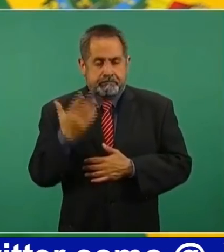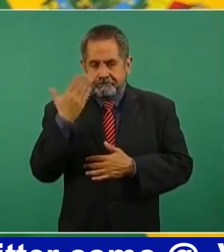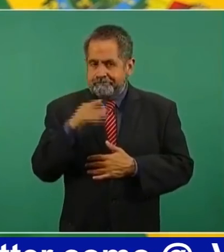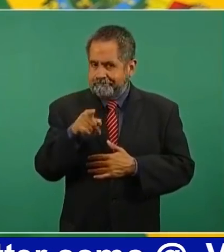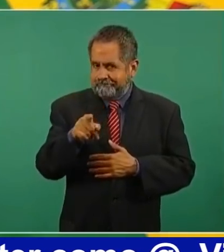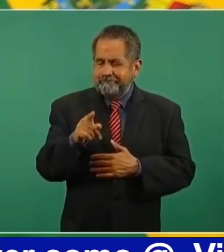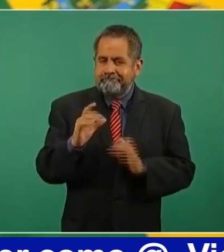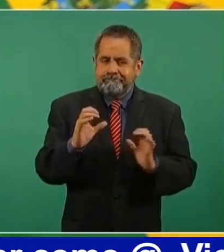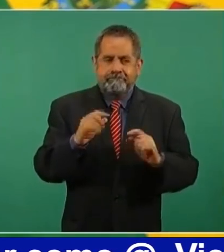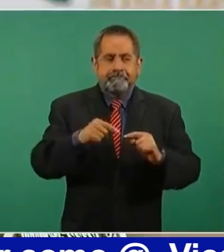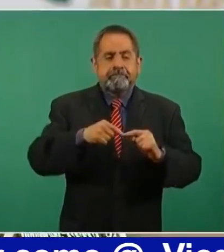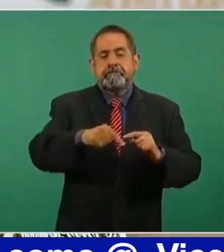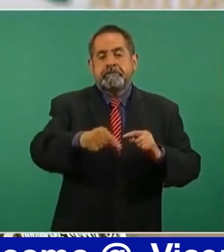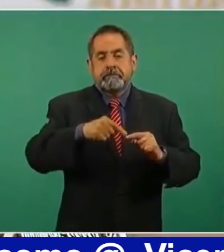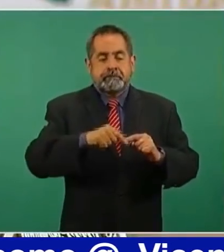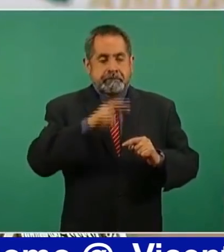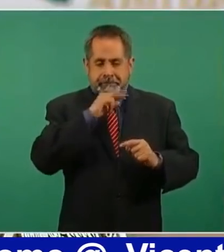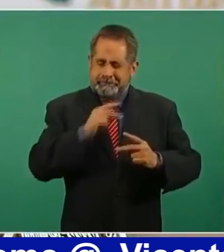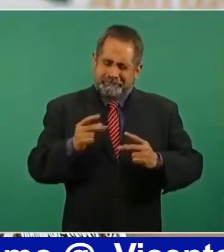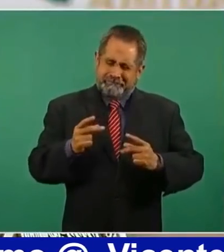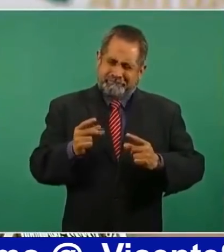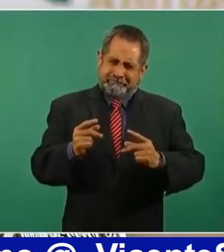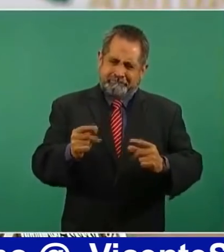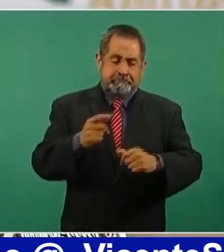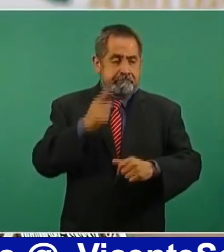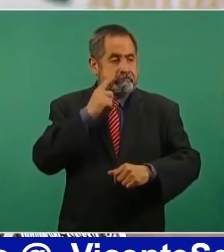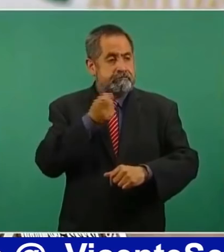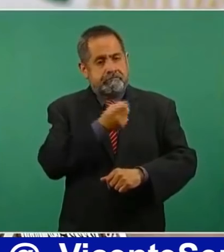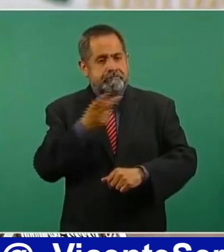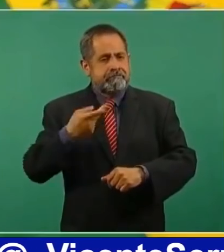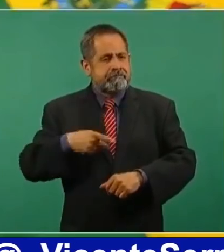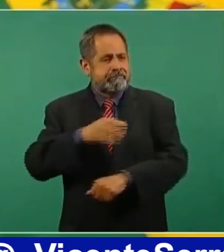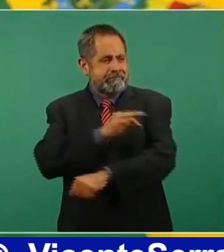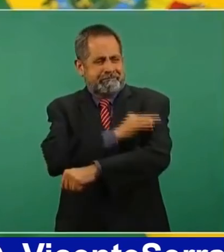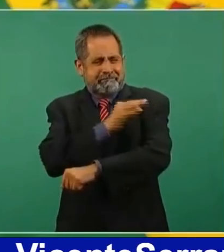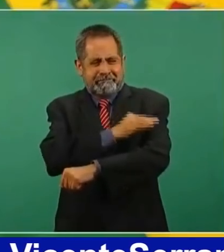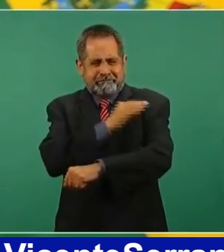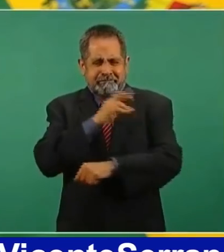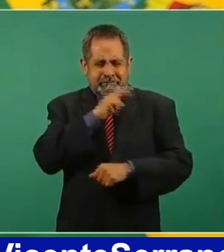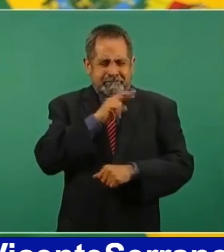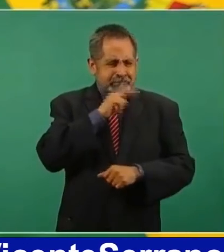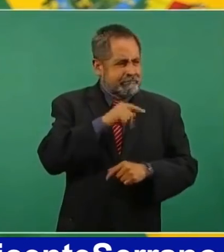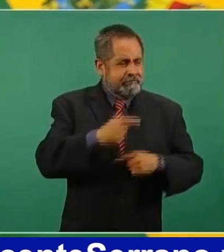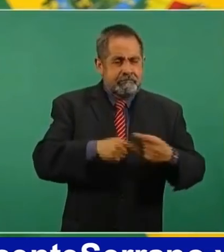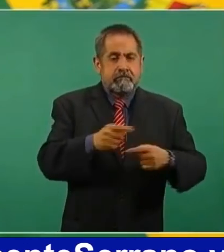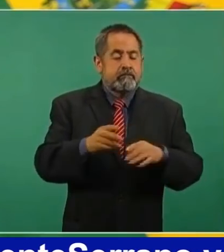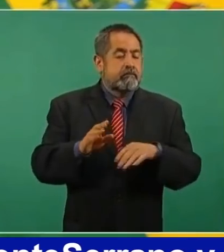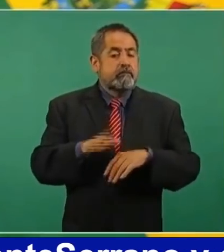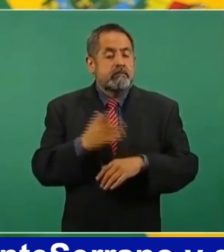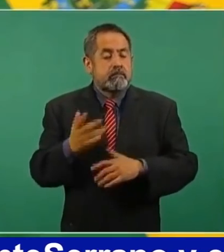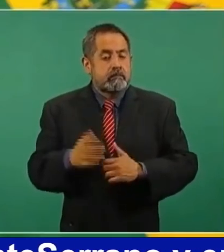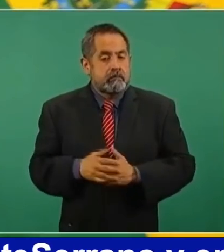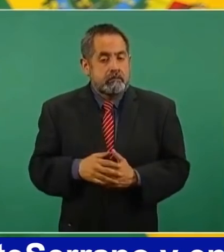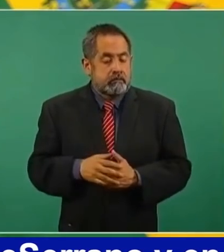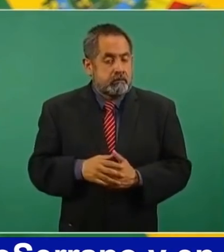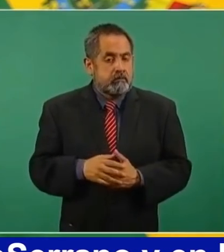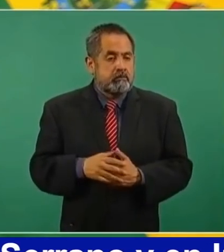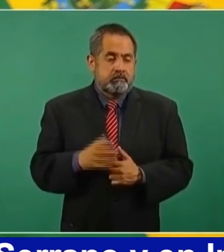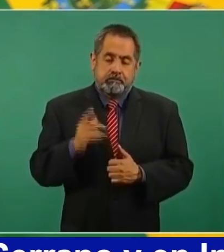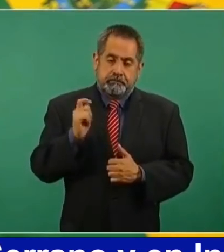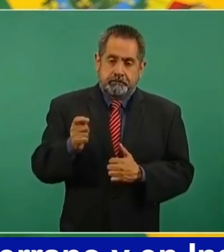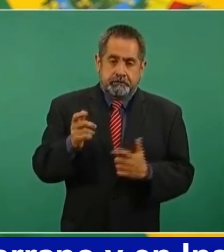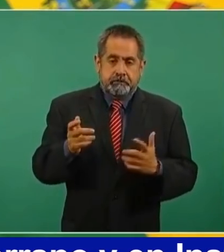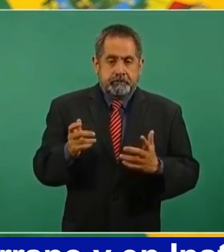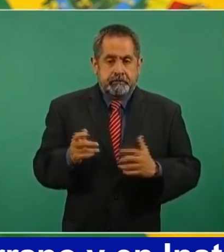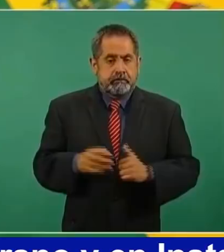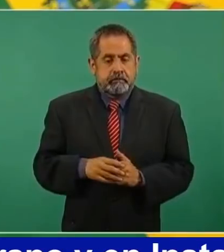tenemos que apurarnos para vacunar, de modo que